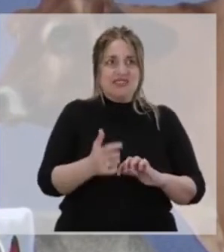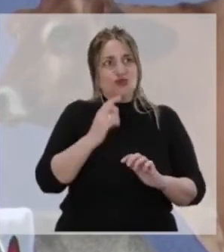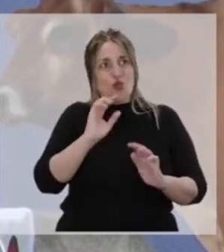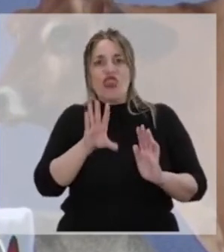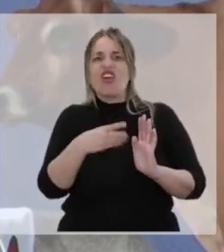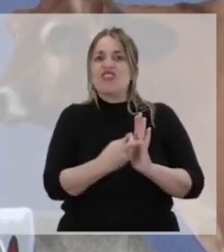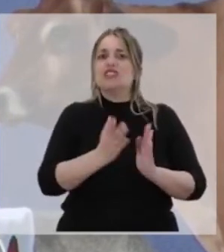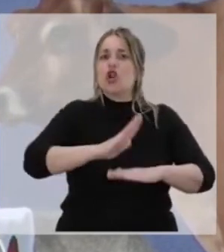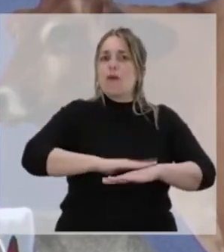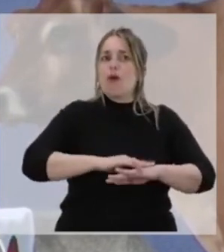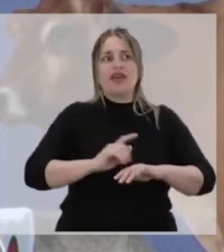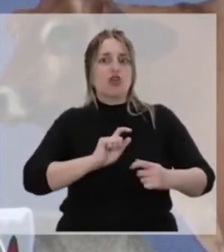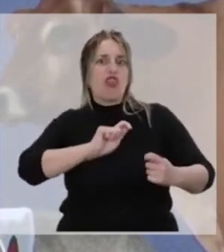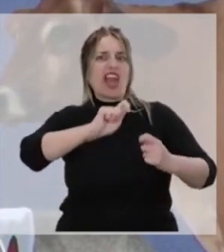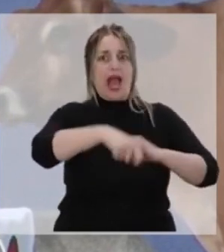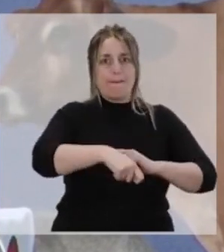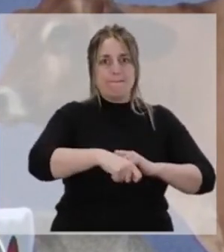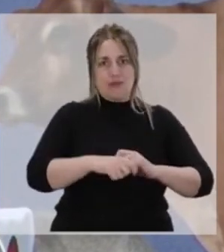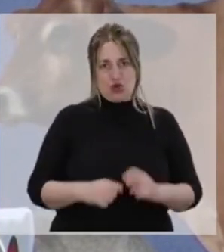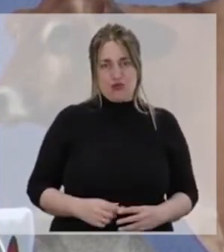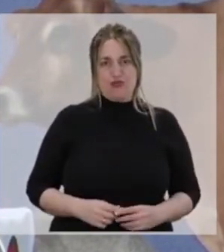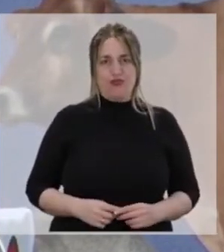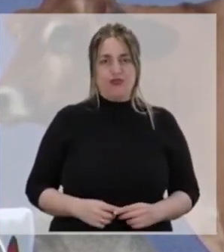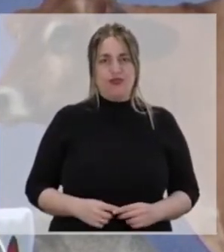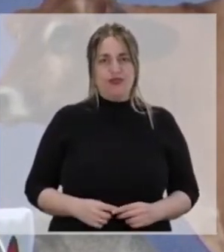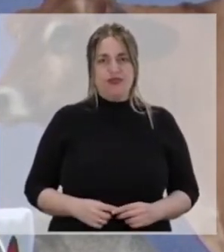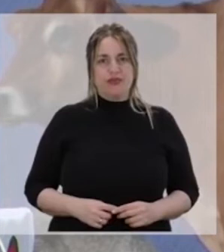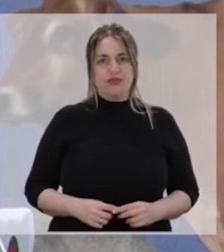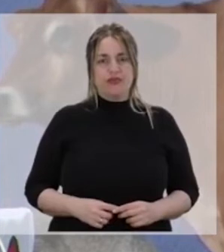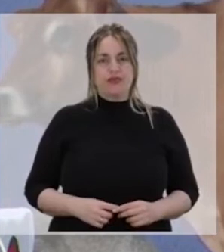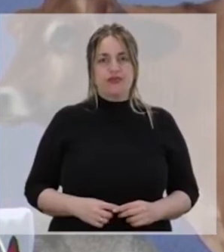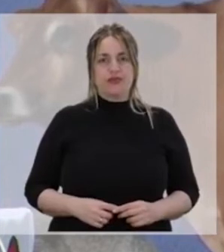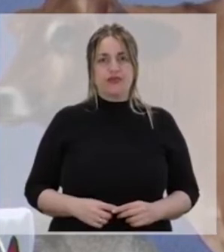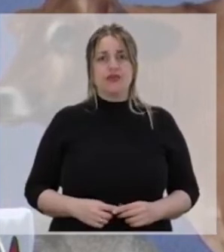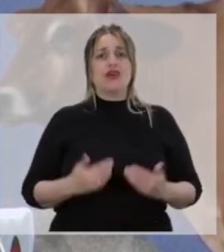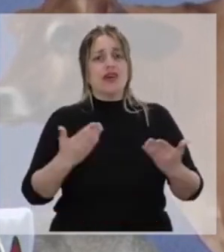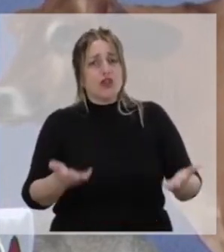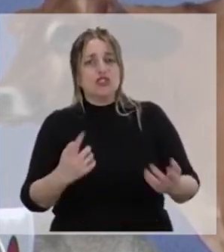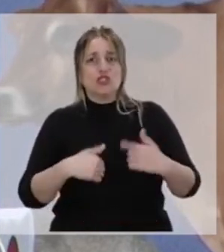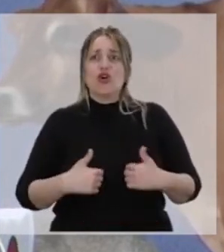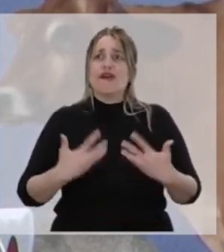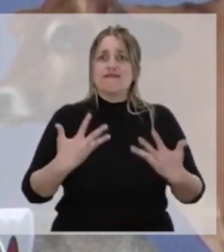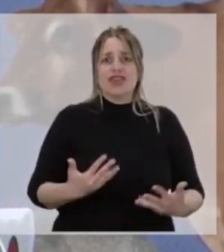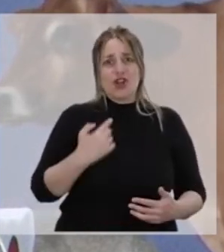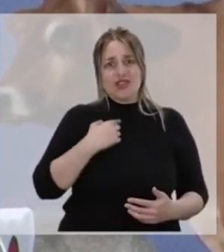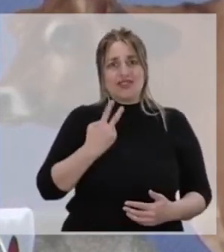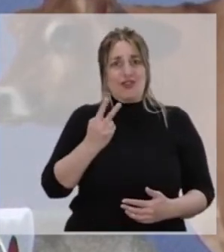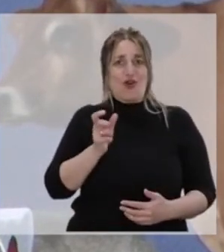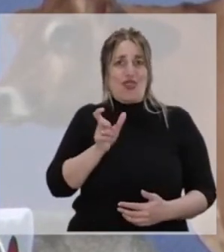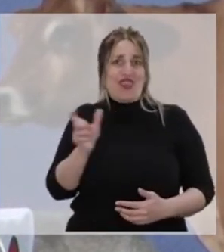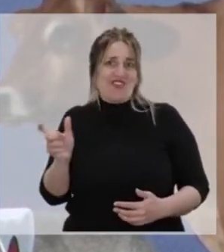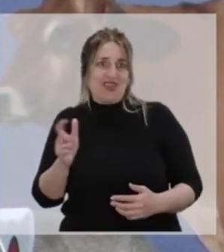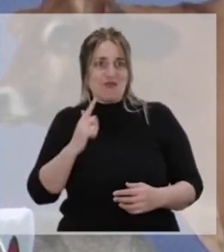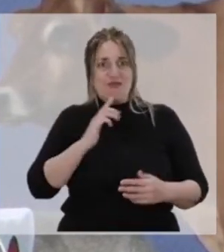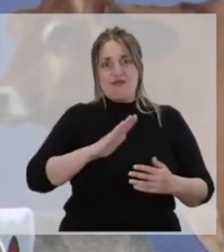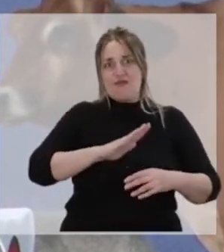palabra crisis en momento de ebullición o momento de cambio déjenme que me quede con las dos